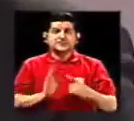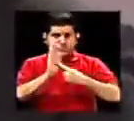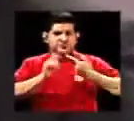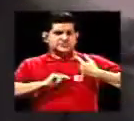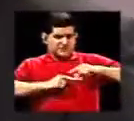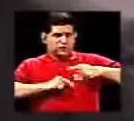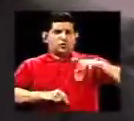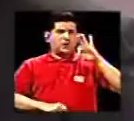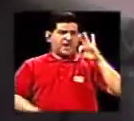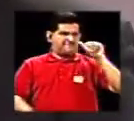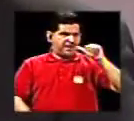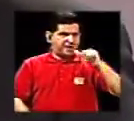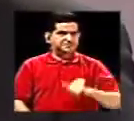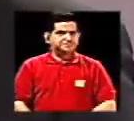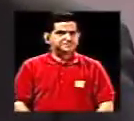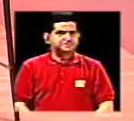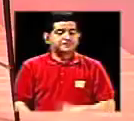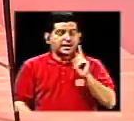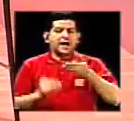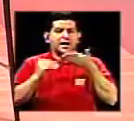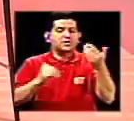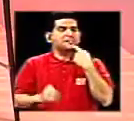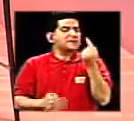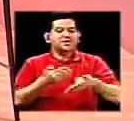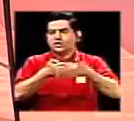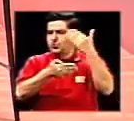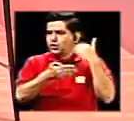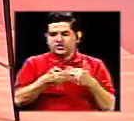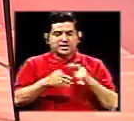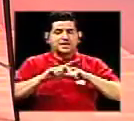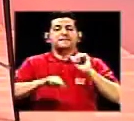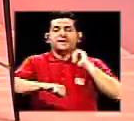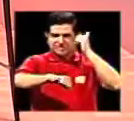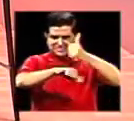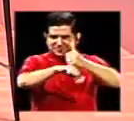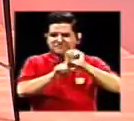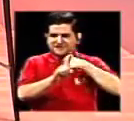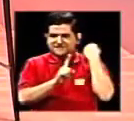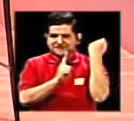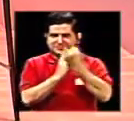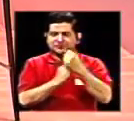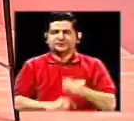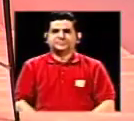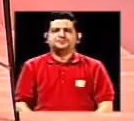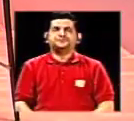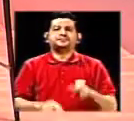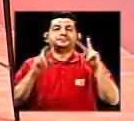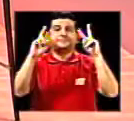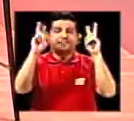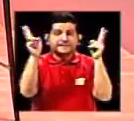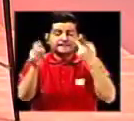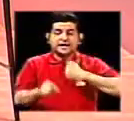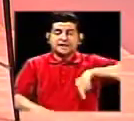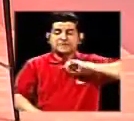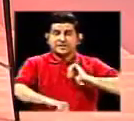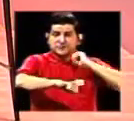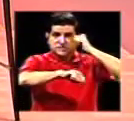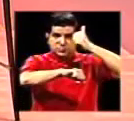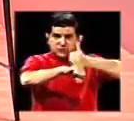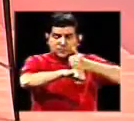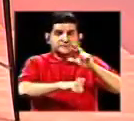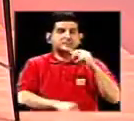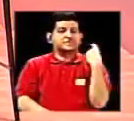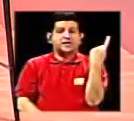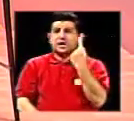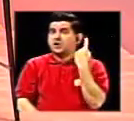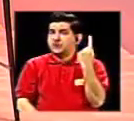Frente Amplio? Mira, hay un elemento que no mencioné antes, pero que marca mucho de esto. Yo creo que el tema de nuestro posicionamiento no está